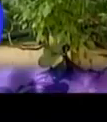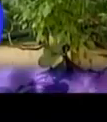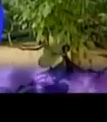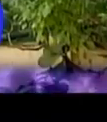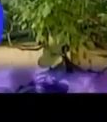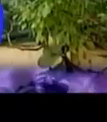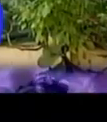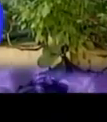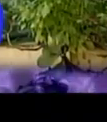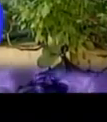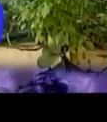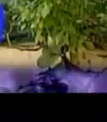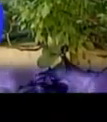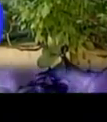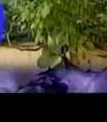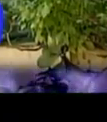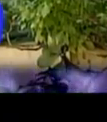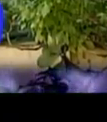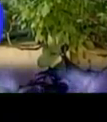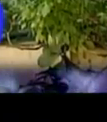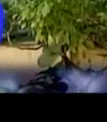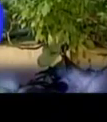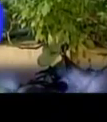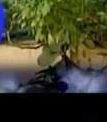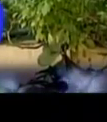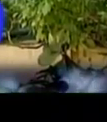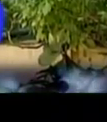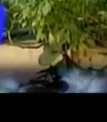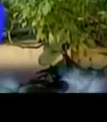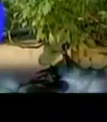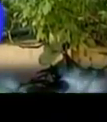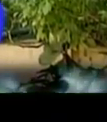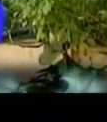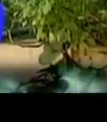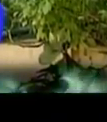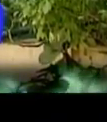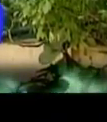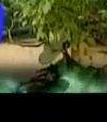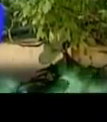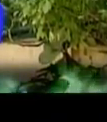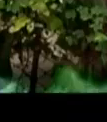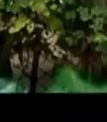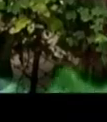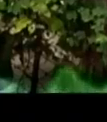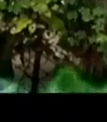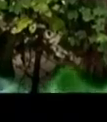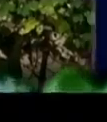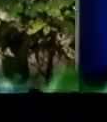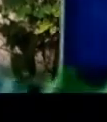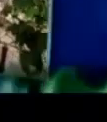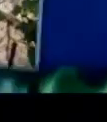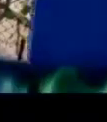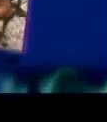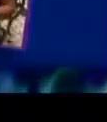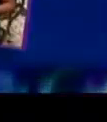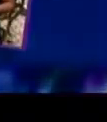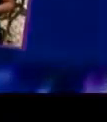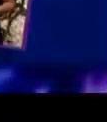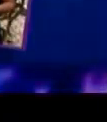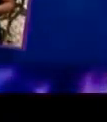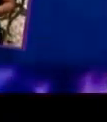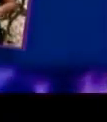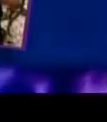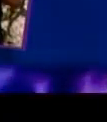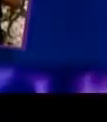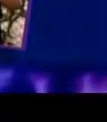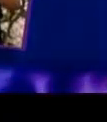¿Viste? ¿Viste qué buenos quedaron nuestros reguiletes? Oye, mi amigo, y recuerda... Y mi